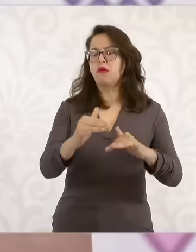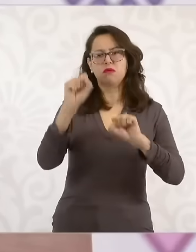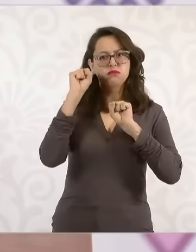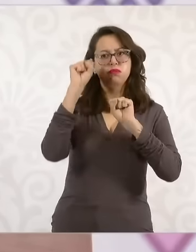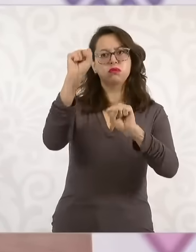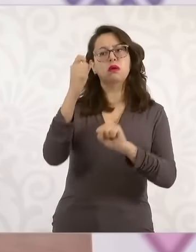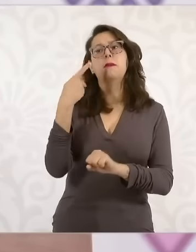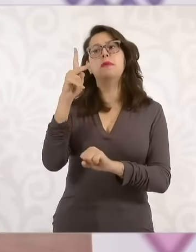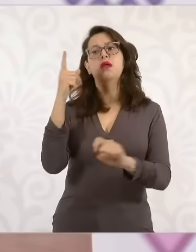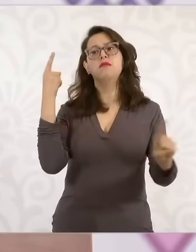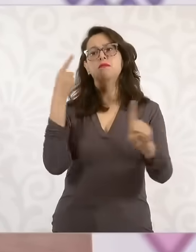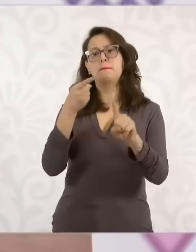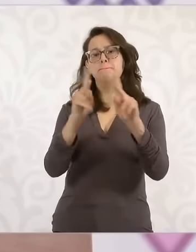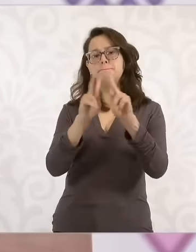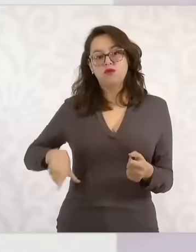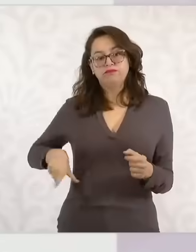hay que hacerlo de manera pacífica.